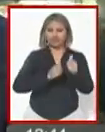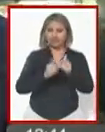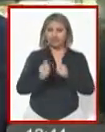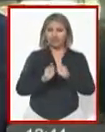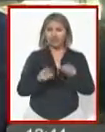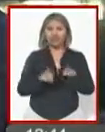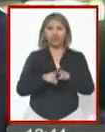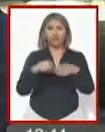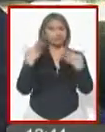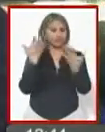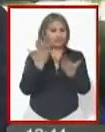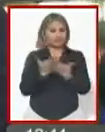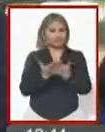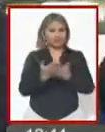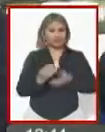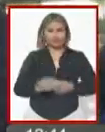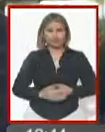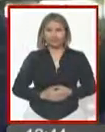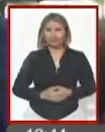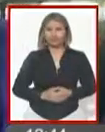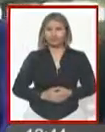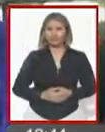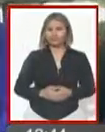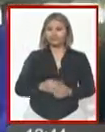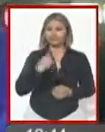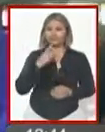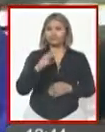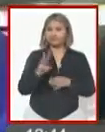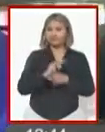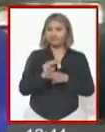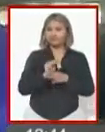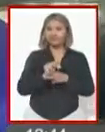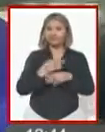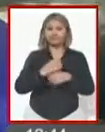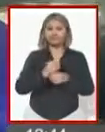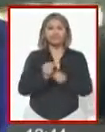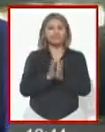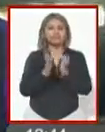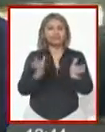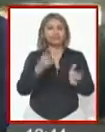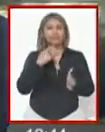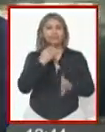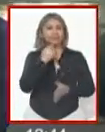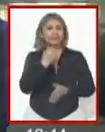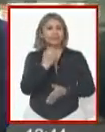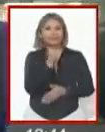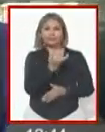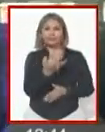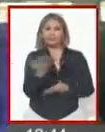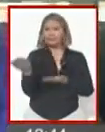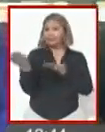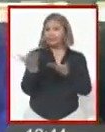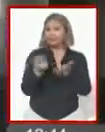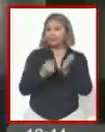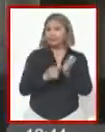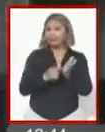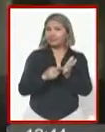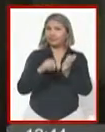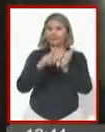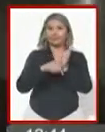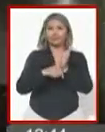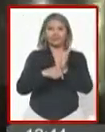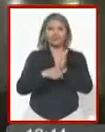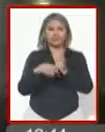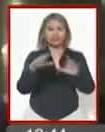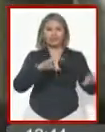administración. Ya, desde que ha llegado la licenciada bajo el mando del Ministerio de Obras Públicas, dijeron una cosa al momento de presentarla y al momento de